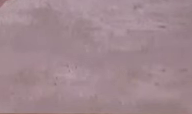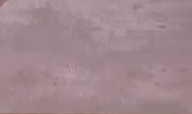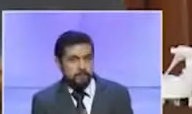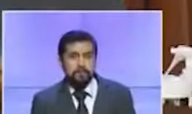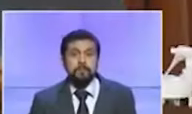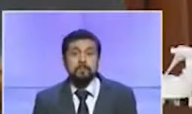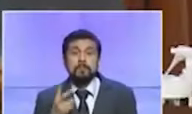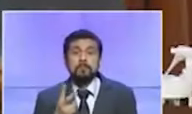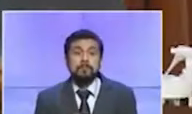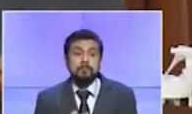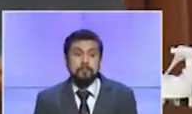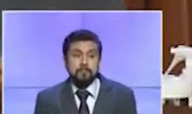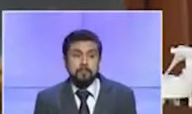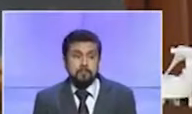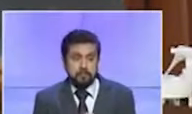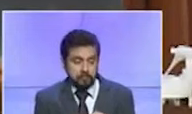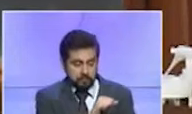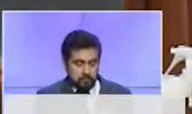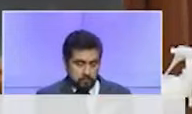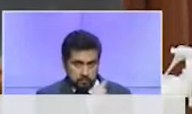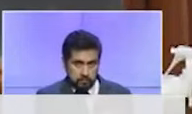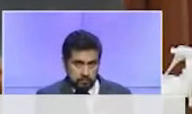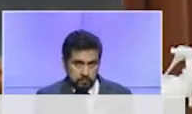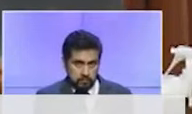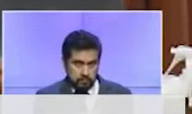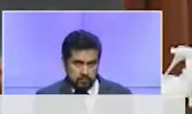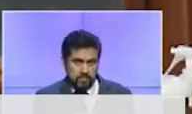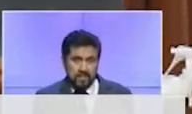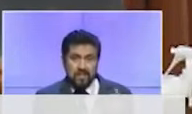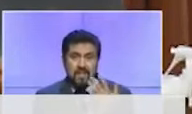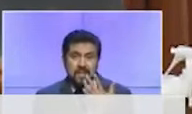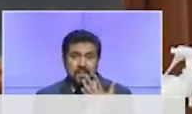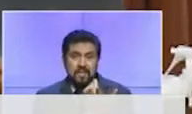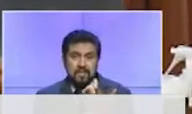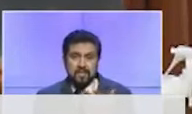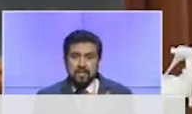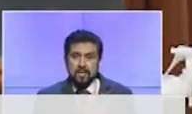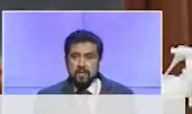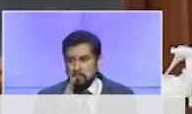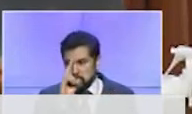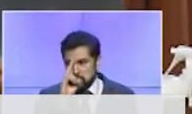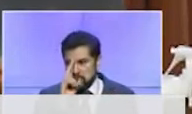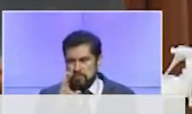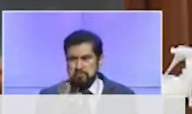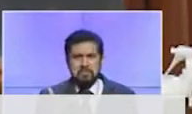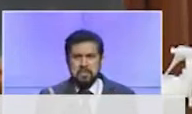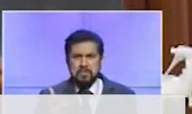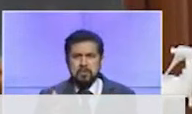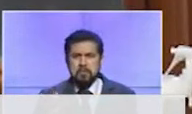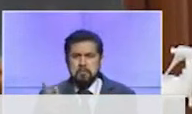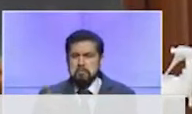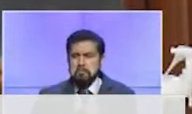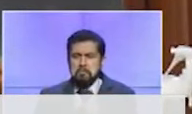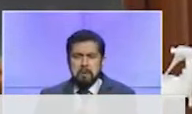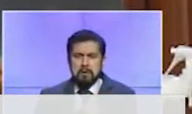judicial es constitucionalmente inviable suspender la realización de los